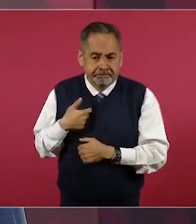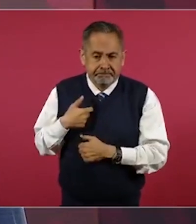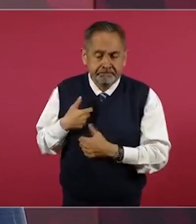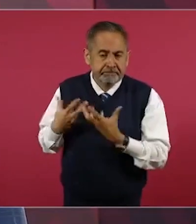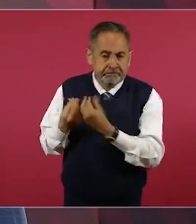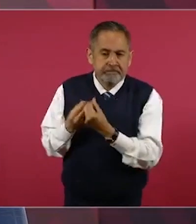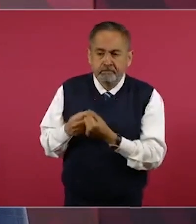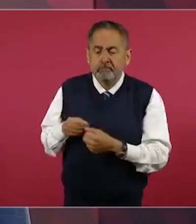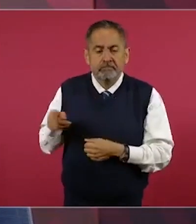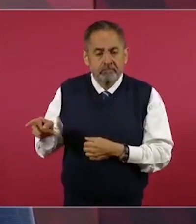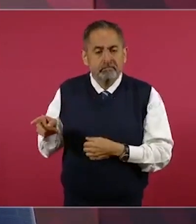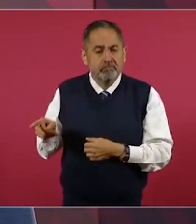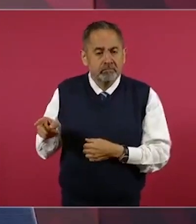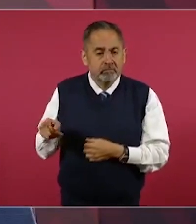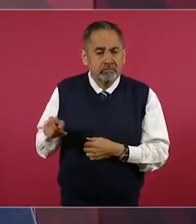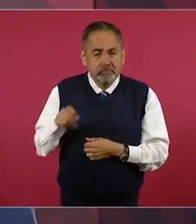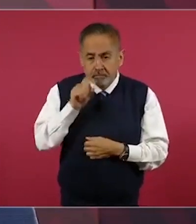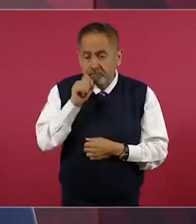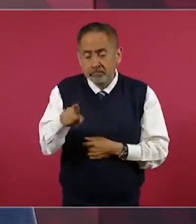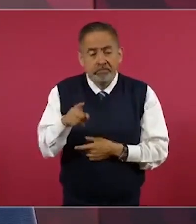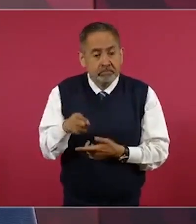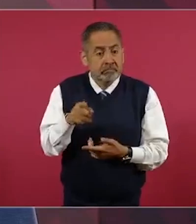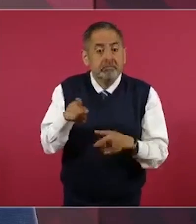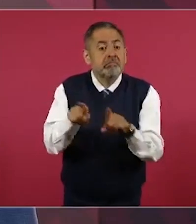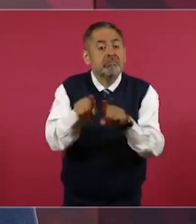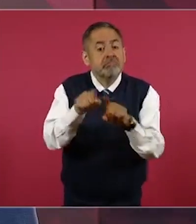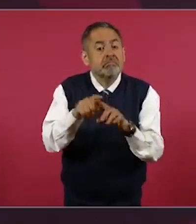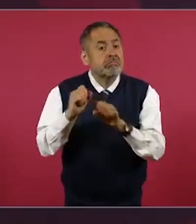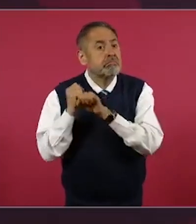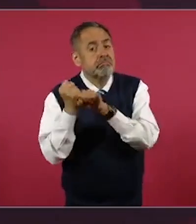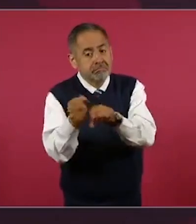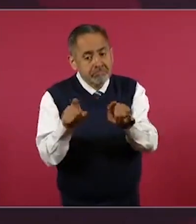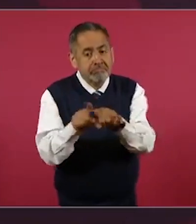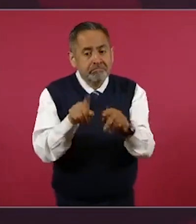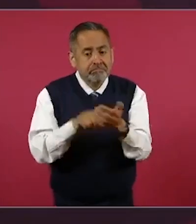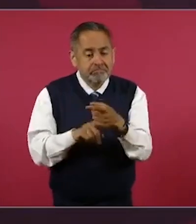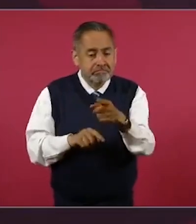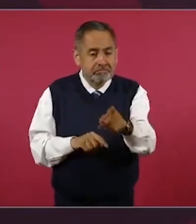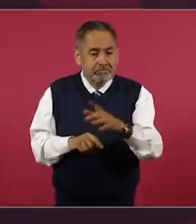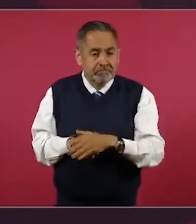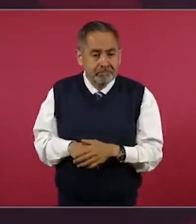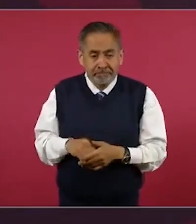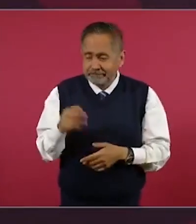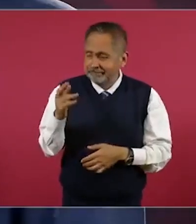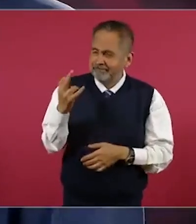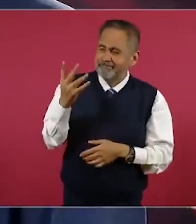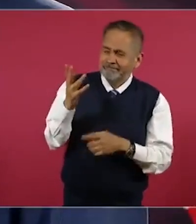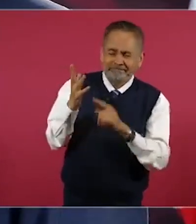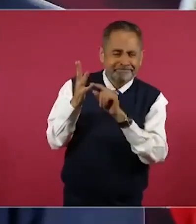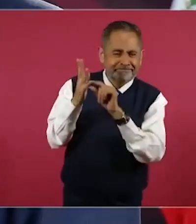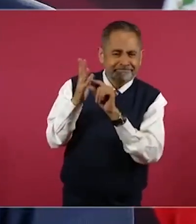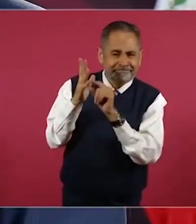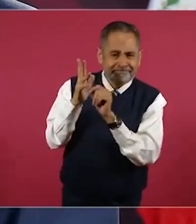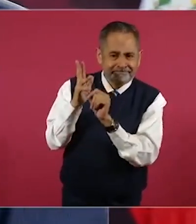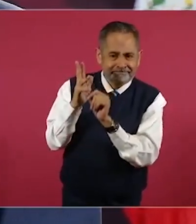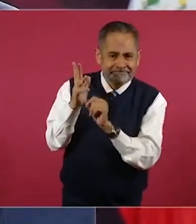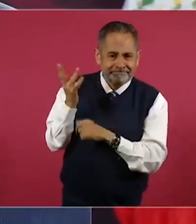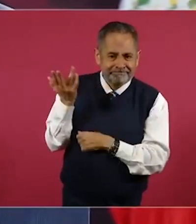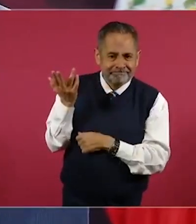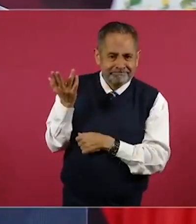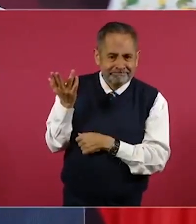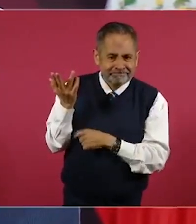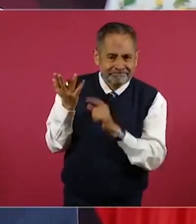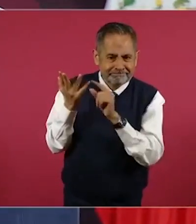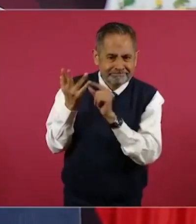con el paso del tiempo y además por el béisbol precisamente me afect este dedo porque